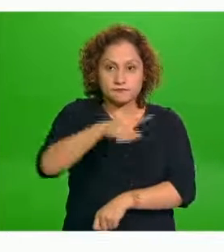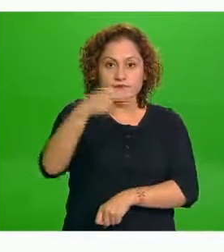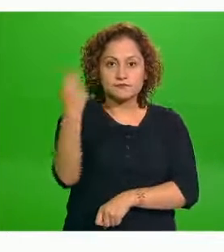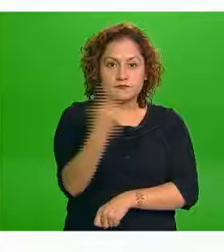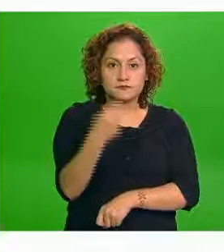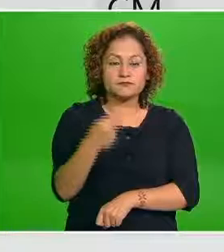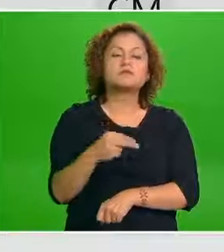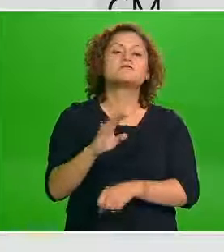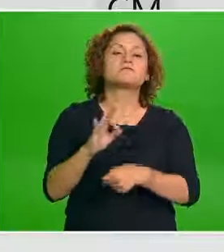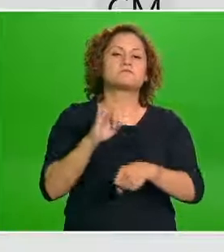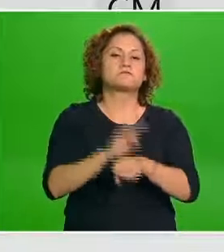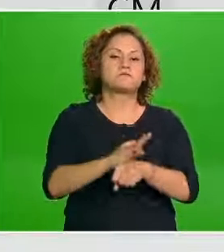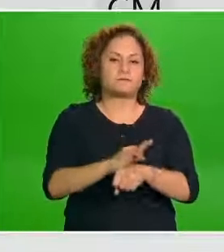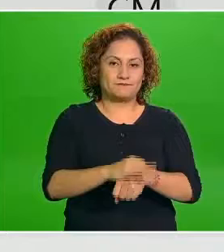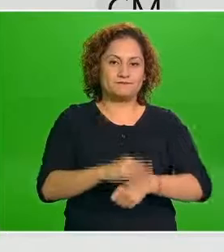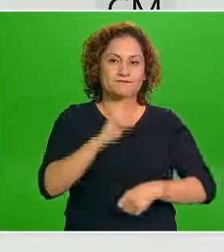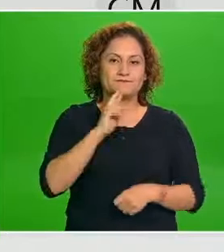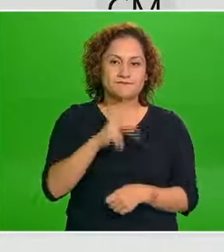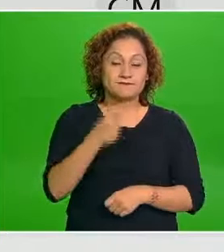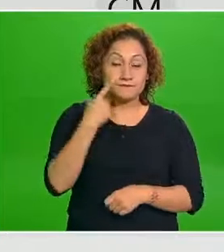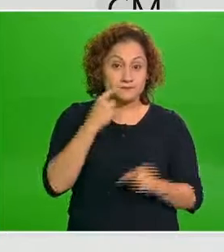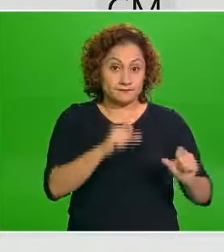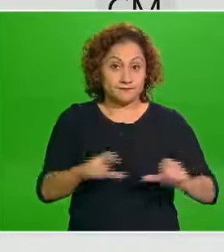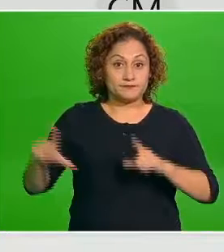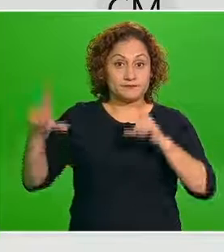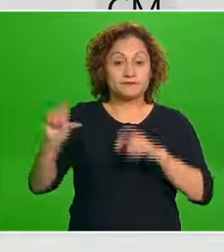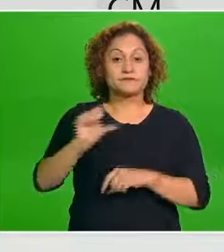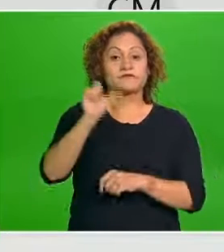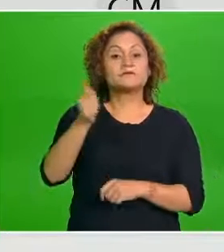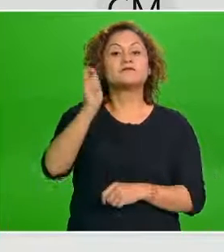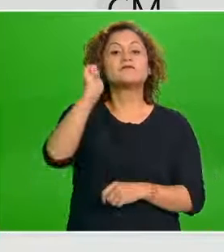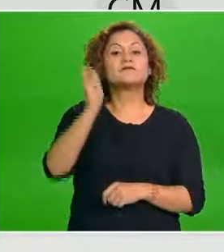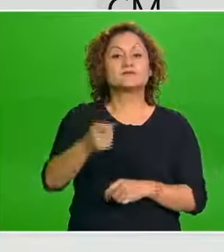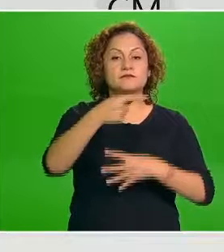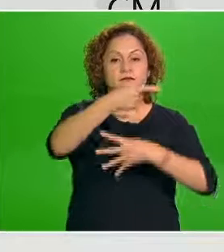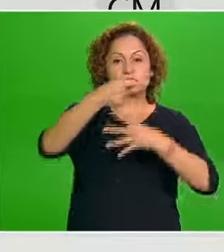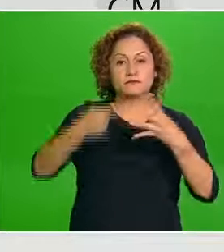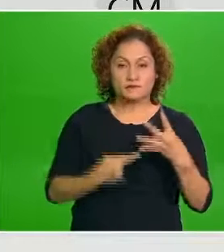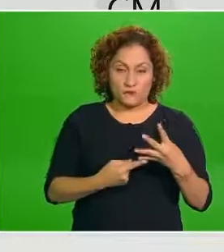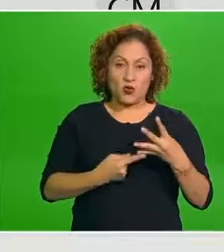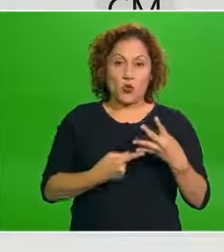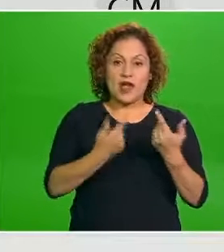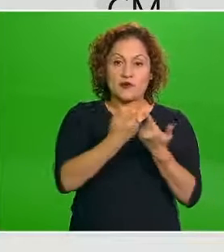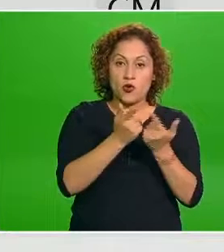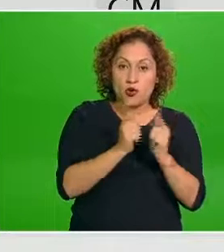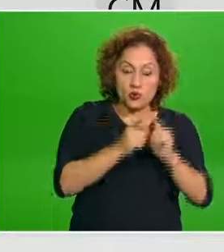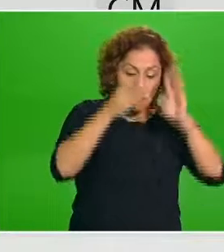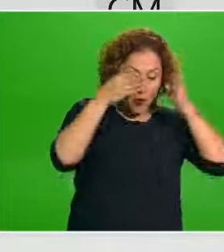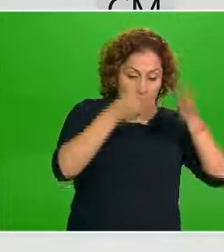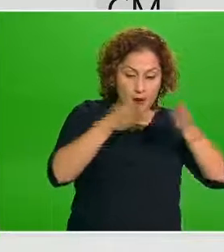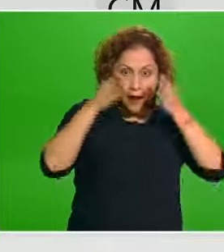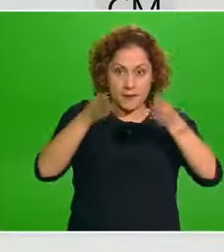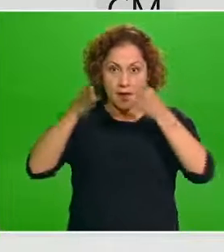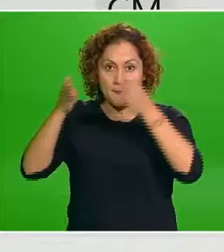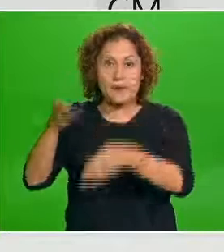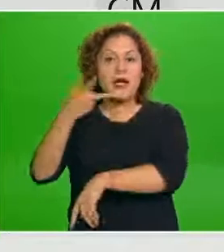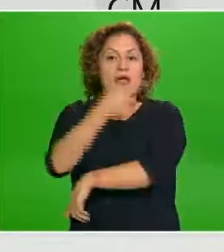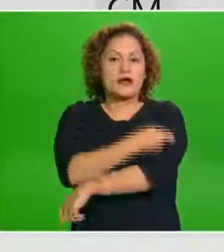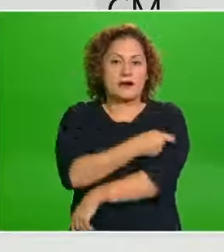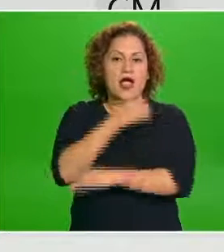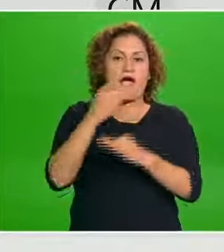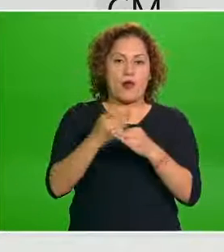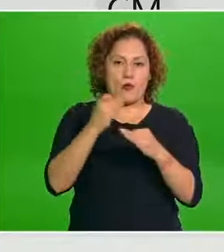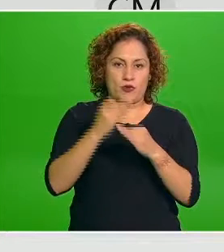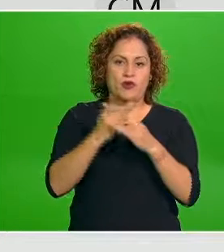la siguiente diapositiva, vamos a identificar justo estos 4 grupos poblacionales en los cuales la vacunación